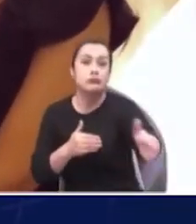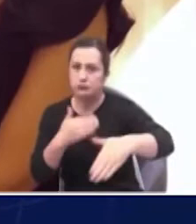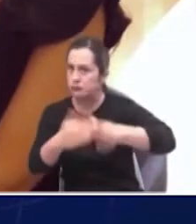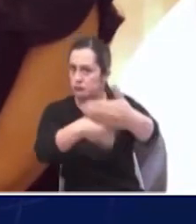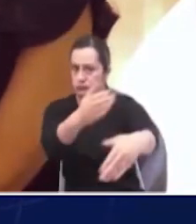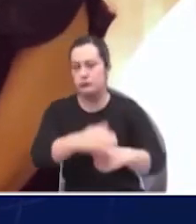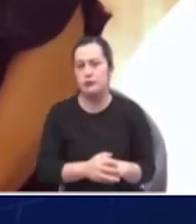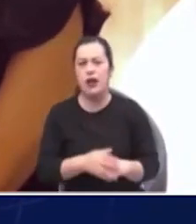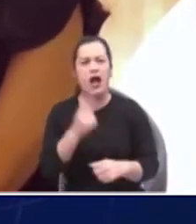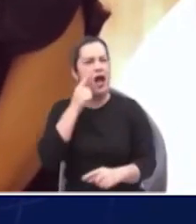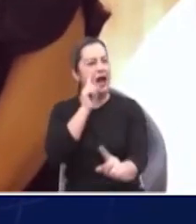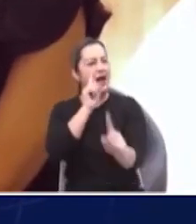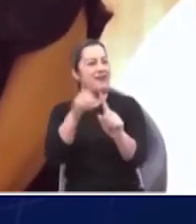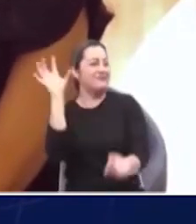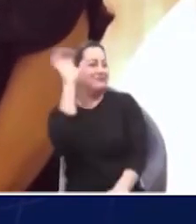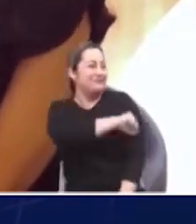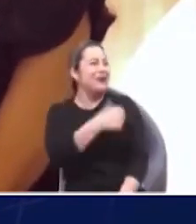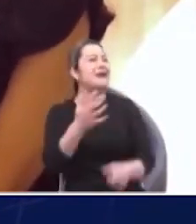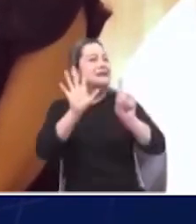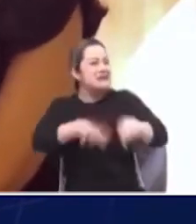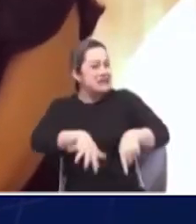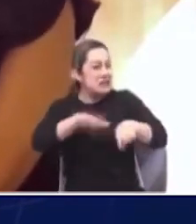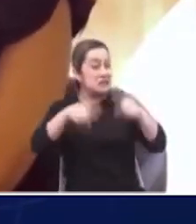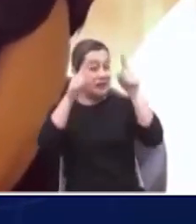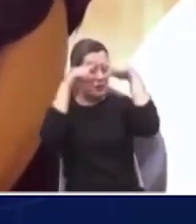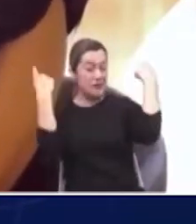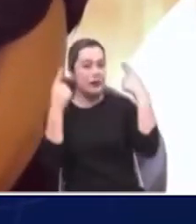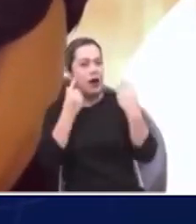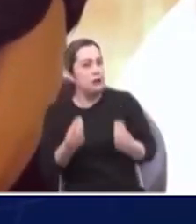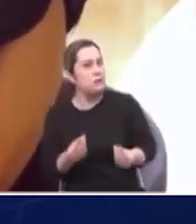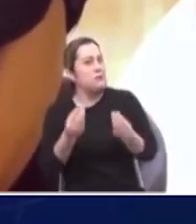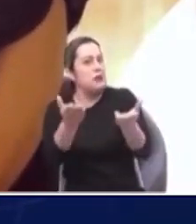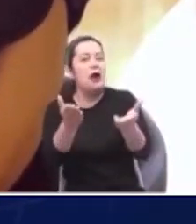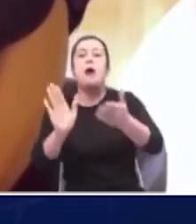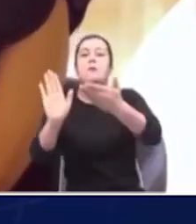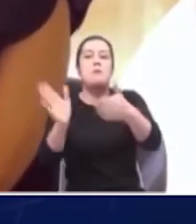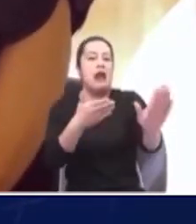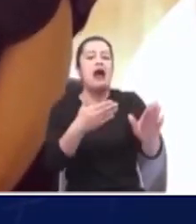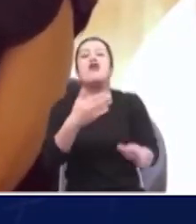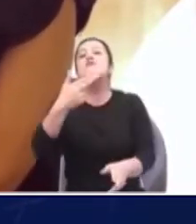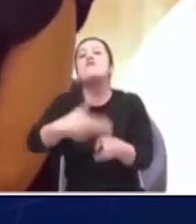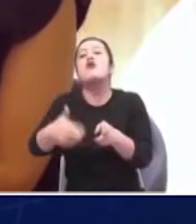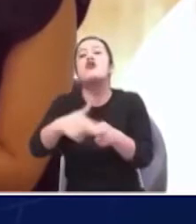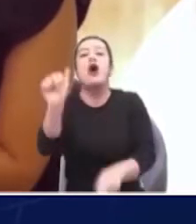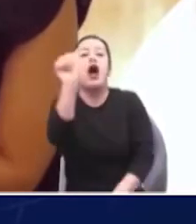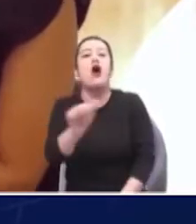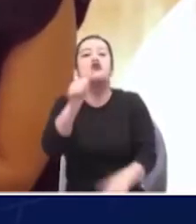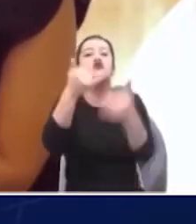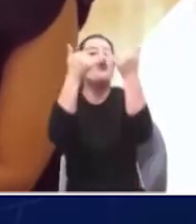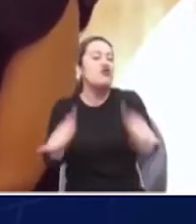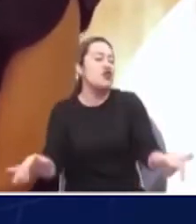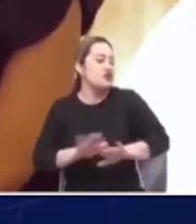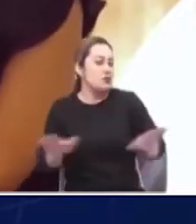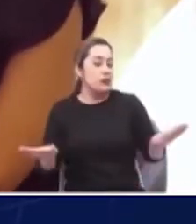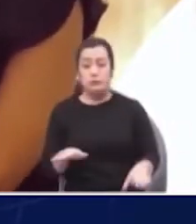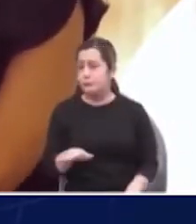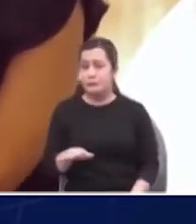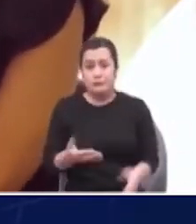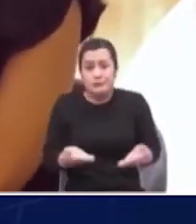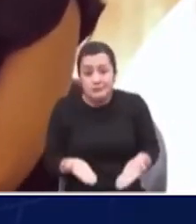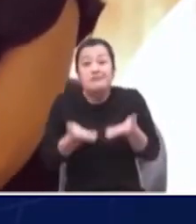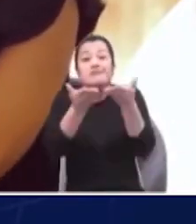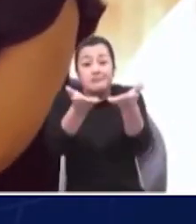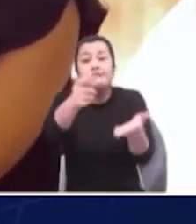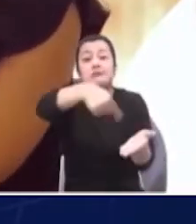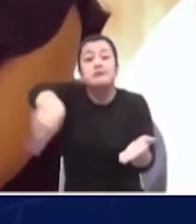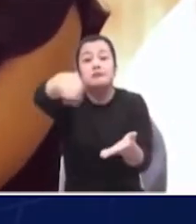porque dirán, bueno, la ministra obviamente está lanzando un plan, culmina su trabajo en agosto. Esto es una meta del sector educativo, tiene que ser un